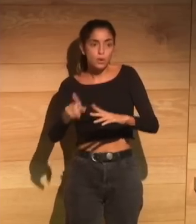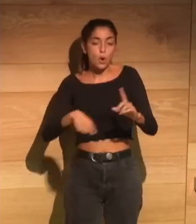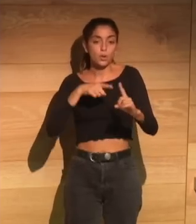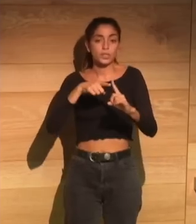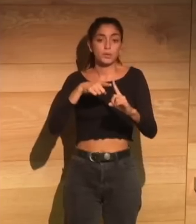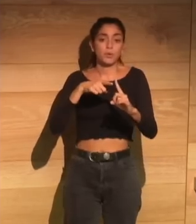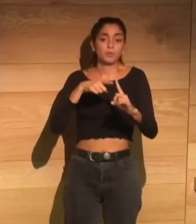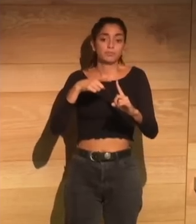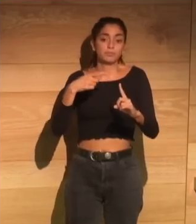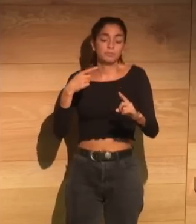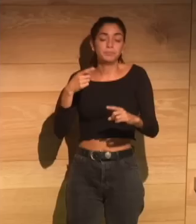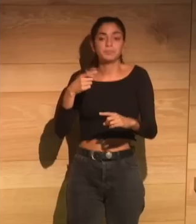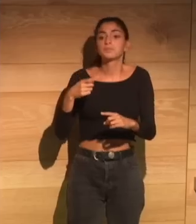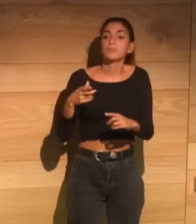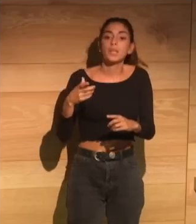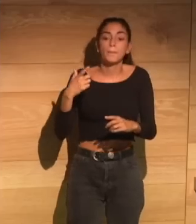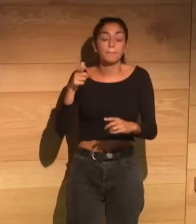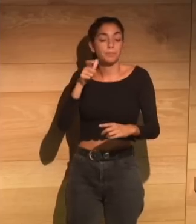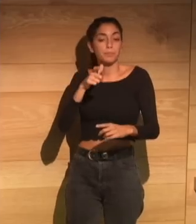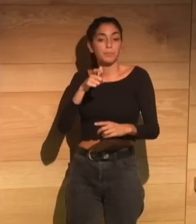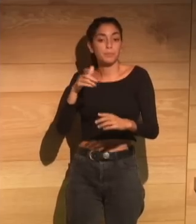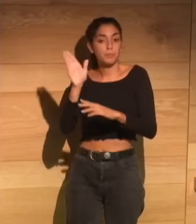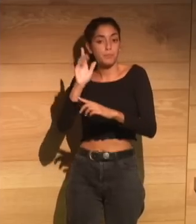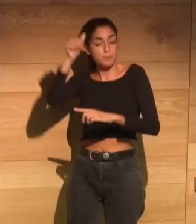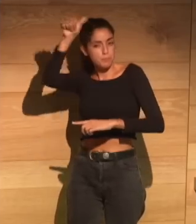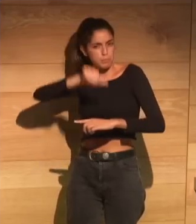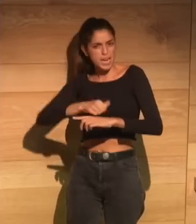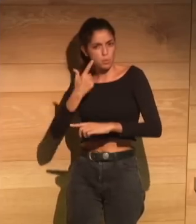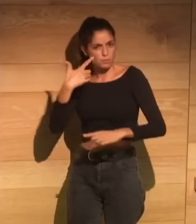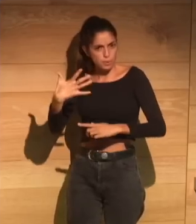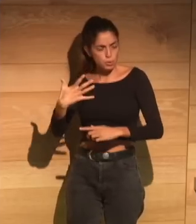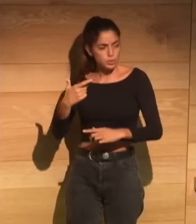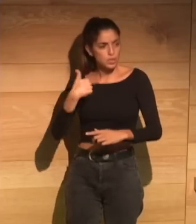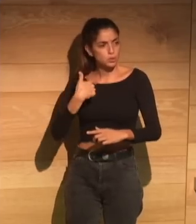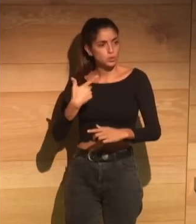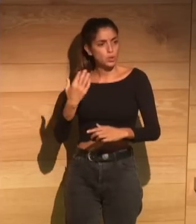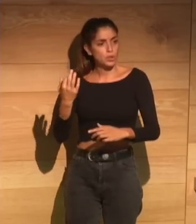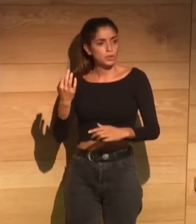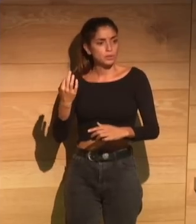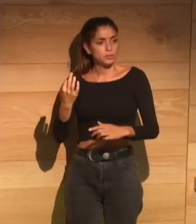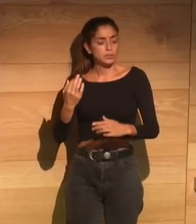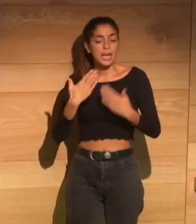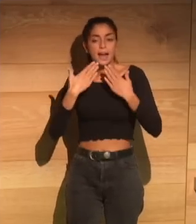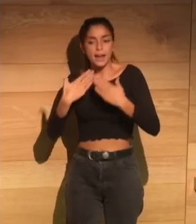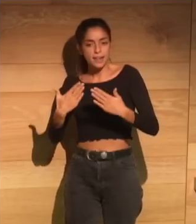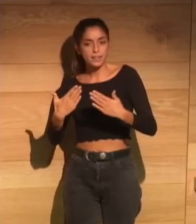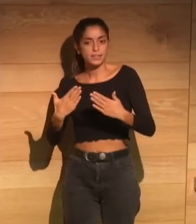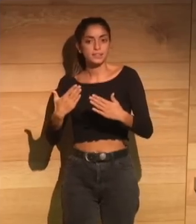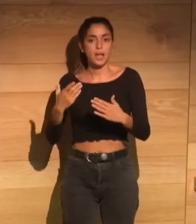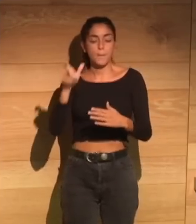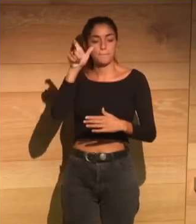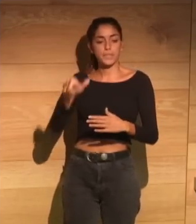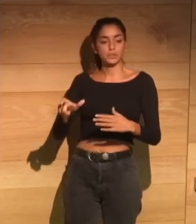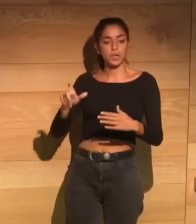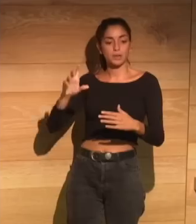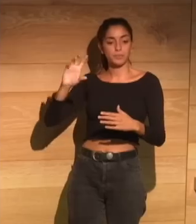Cortés, Love Gets a Room, oh, qué maravilla, qué se lo debemos a un astrónomo. Saluda a